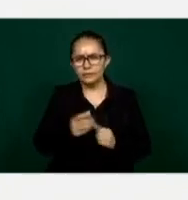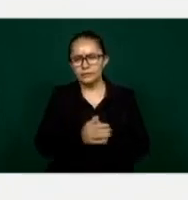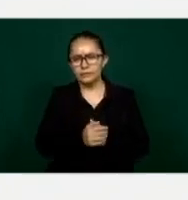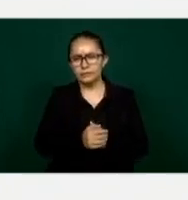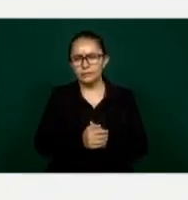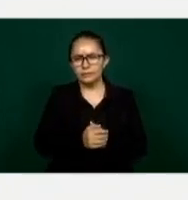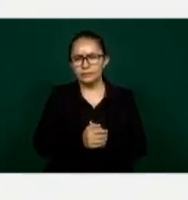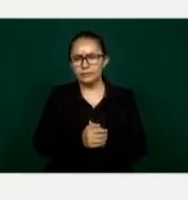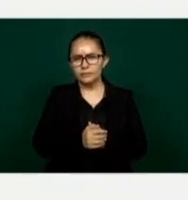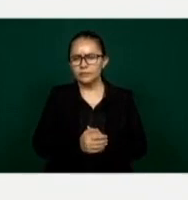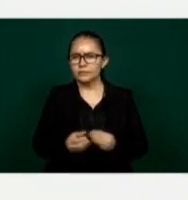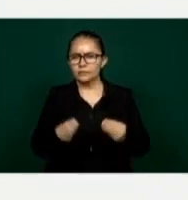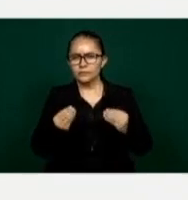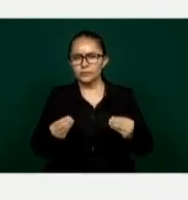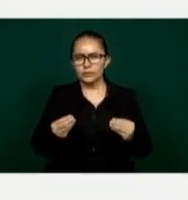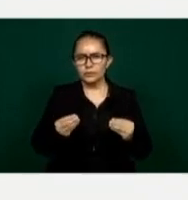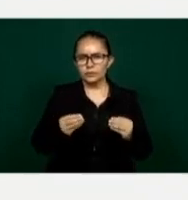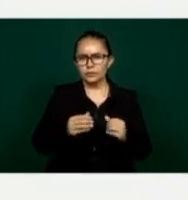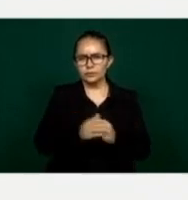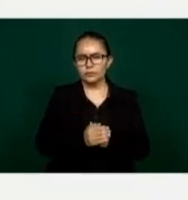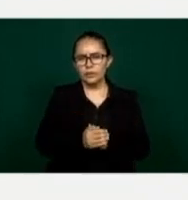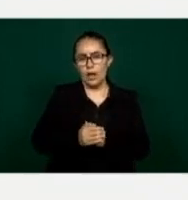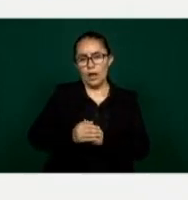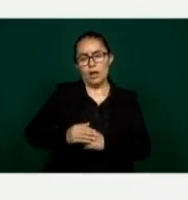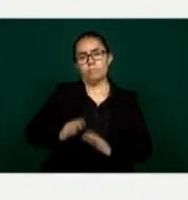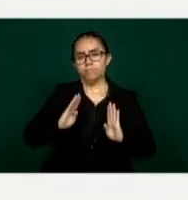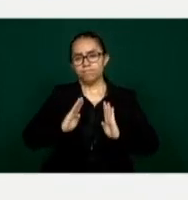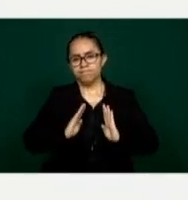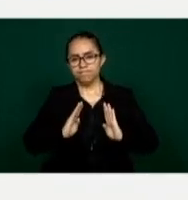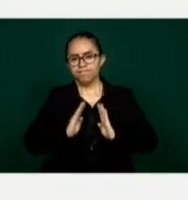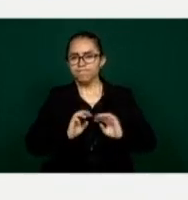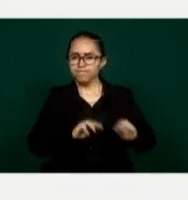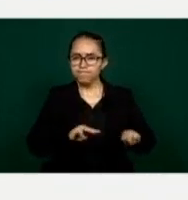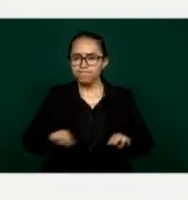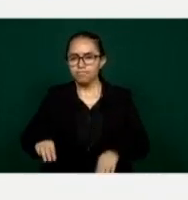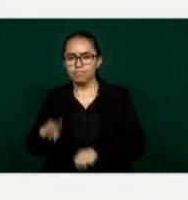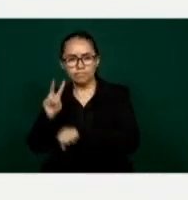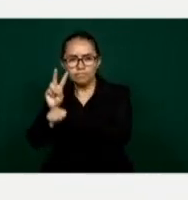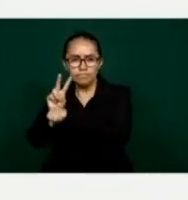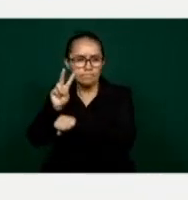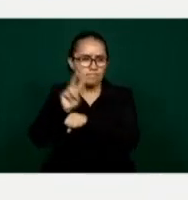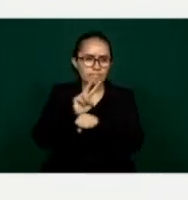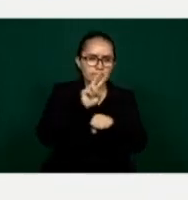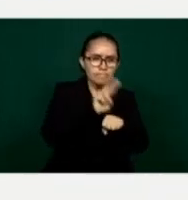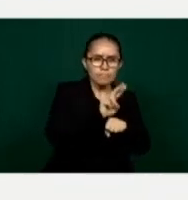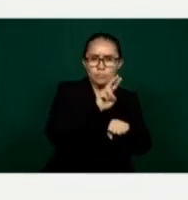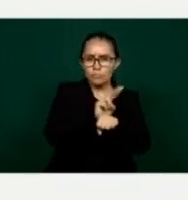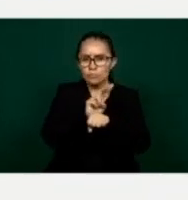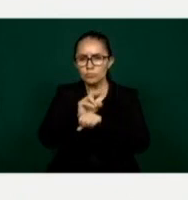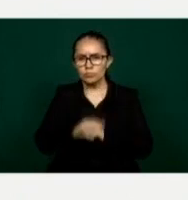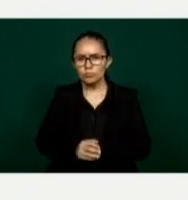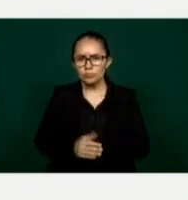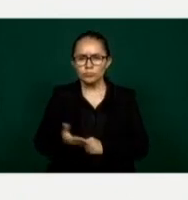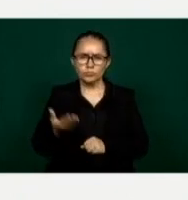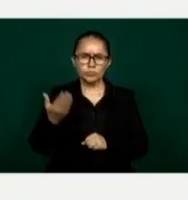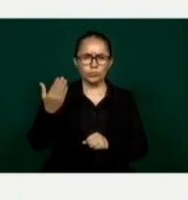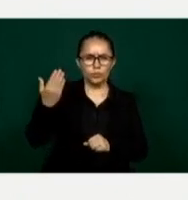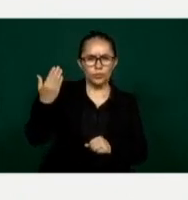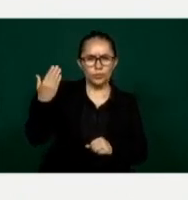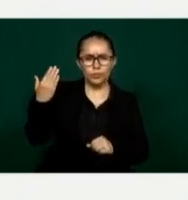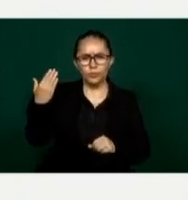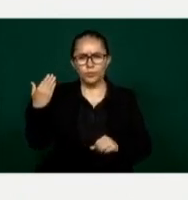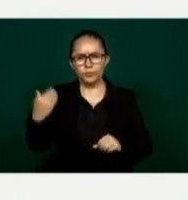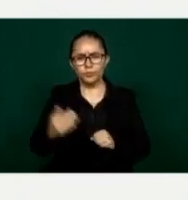personal militar y personal naval que hace funciones de Guardia Nacional auxiliándolo dentro de lo que